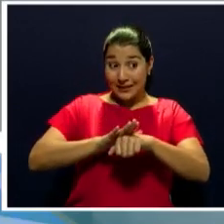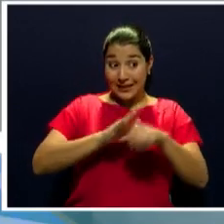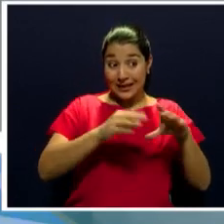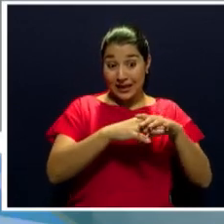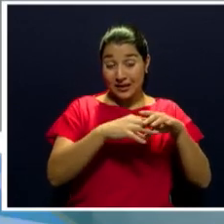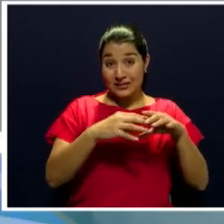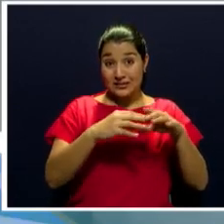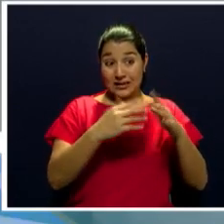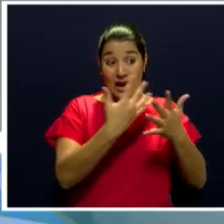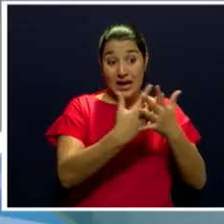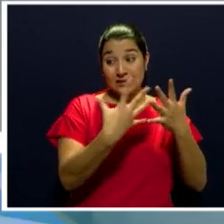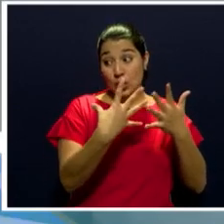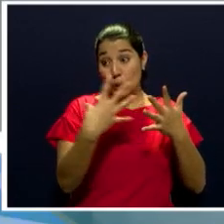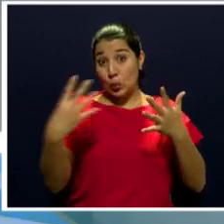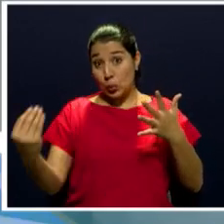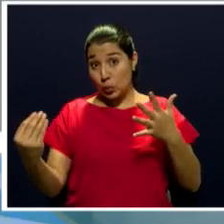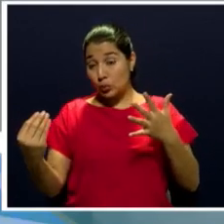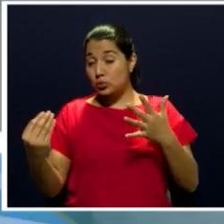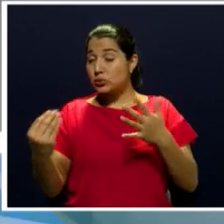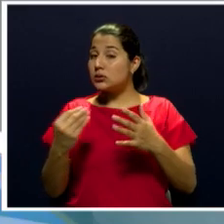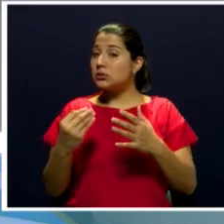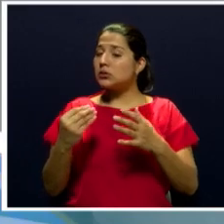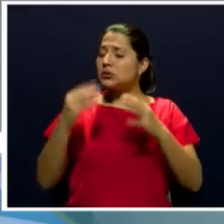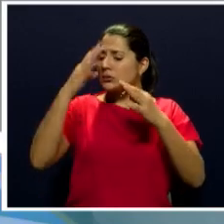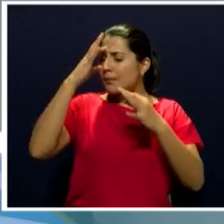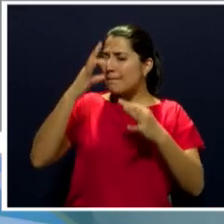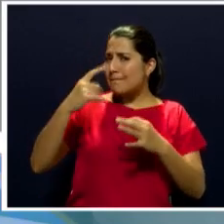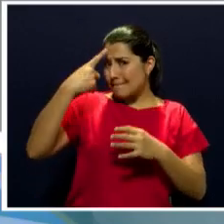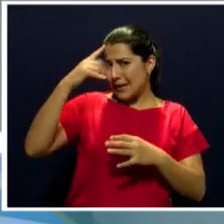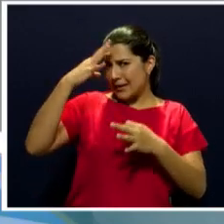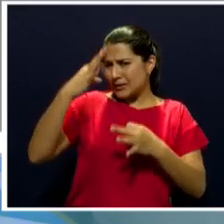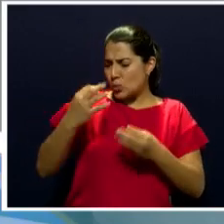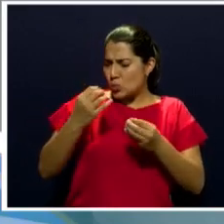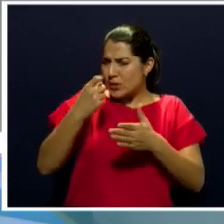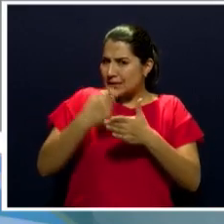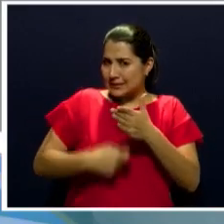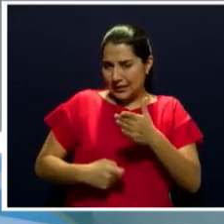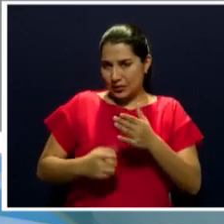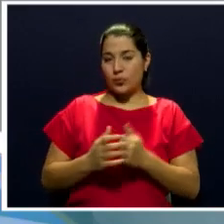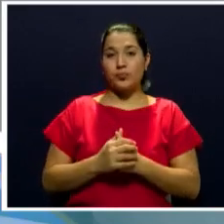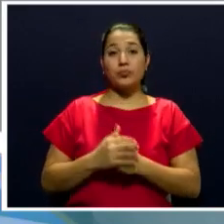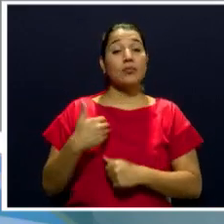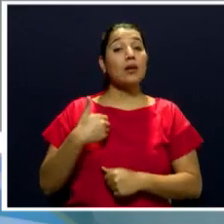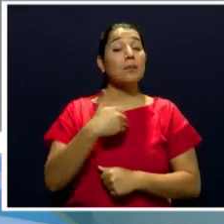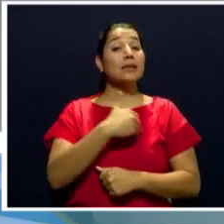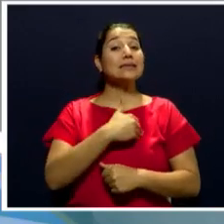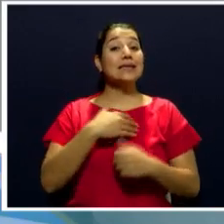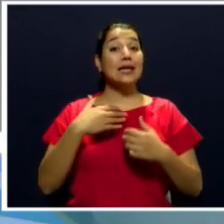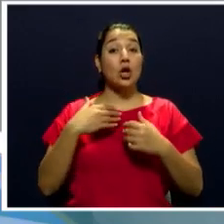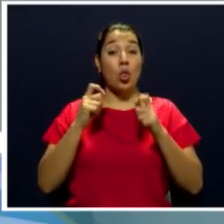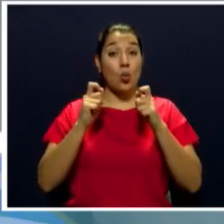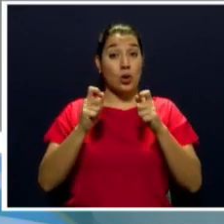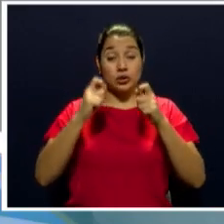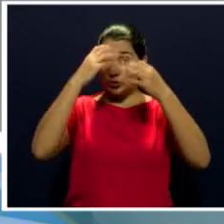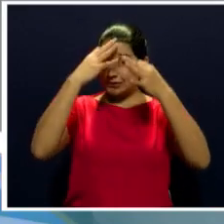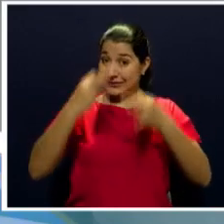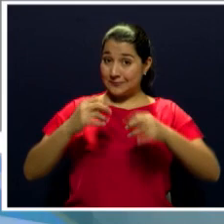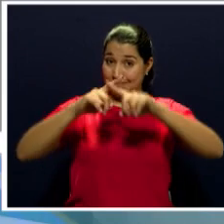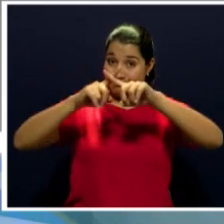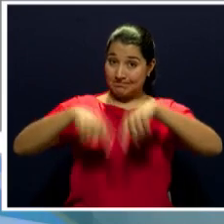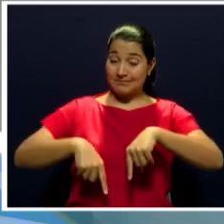estrictas. El Ministerio de Educación decidió suspender la aplicación de las pruebas FARO para estudiantes